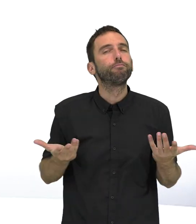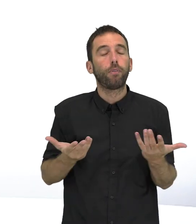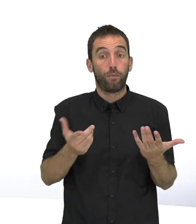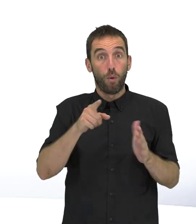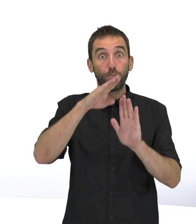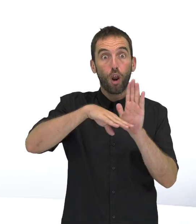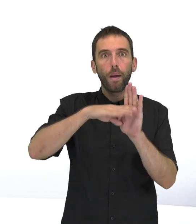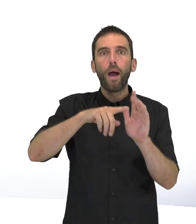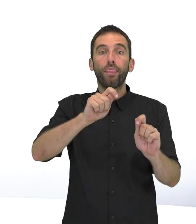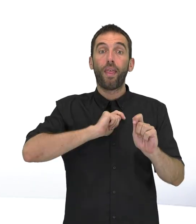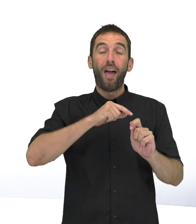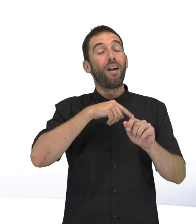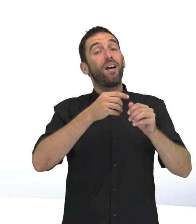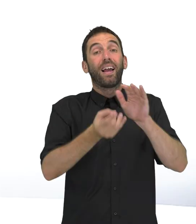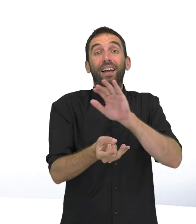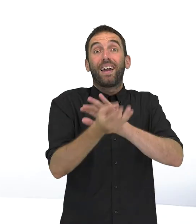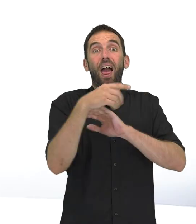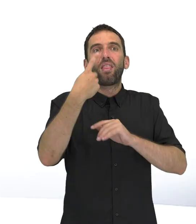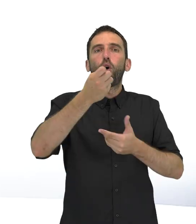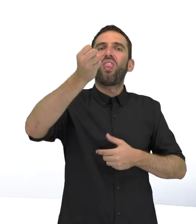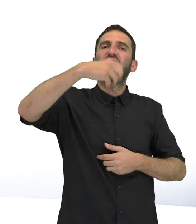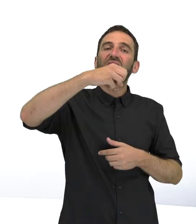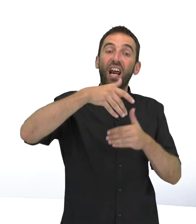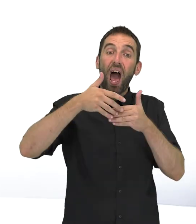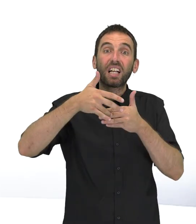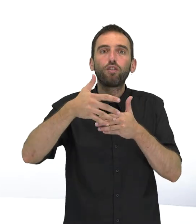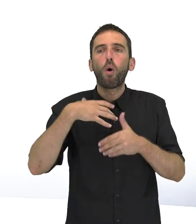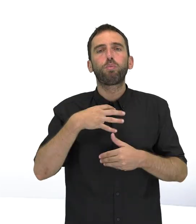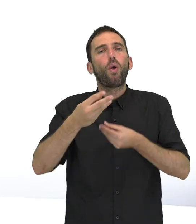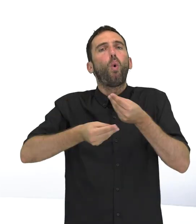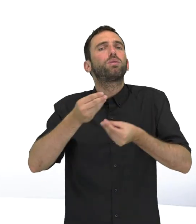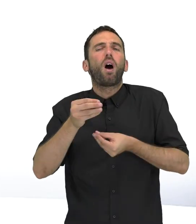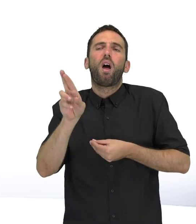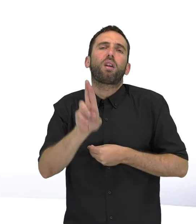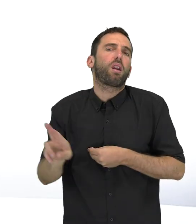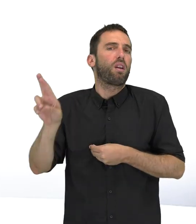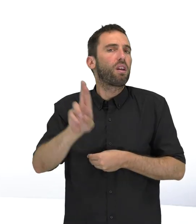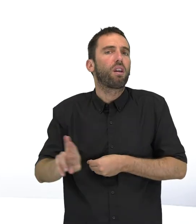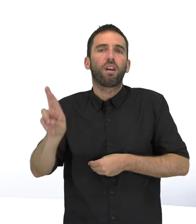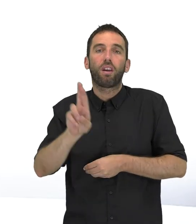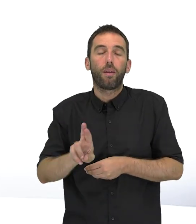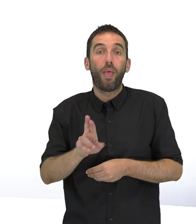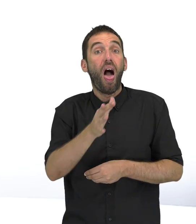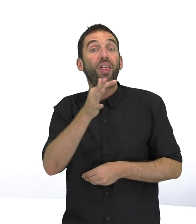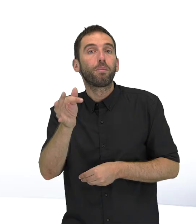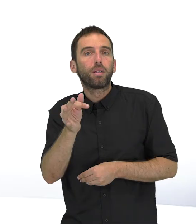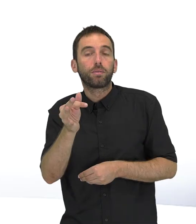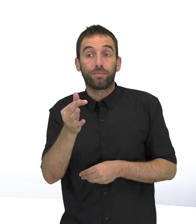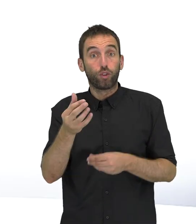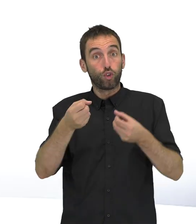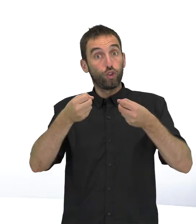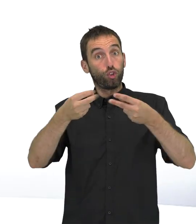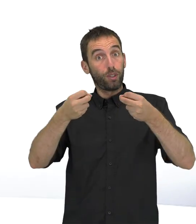esos programas nos permitan descargar el fichero de los subtítulos para reutilizarlo cuantas veces queramos. Además,